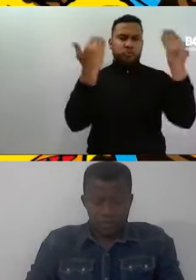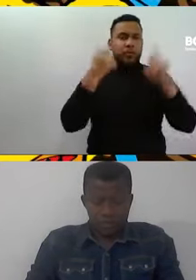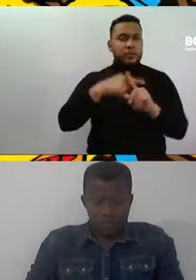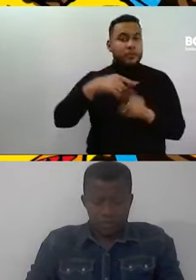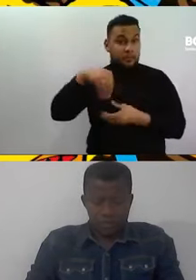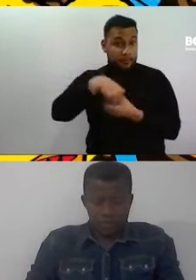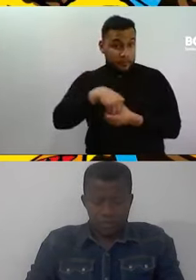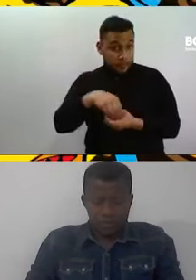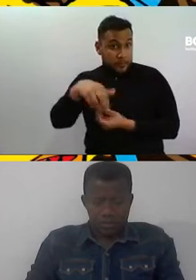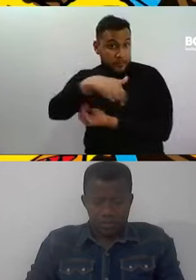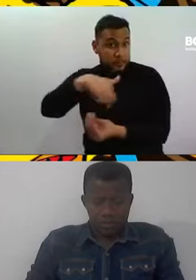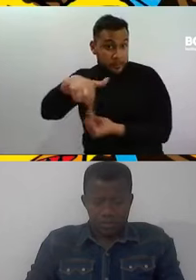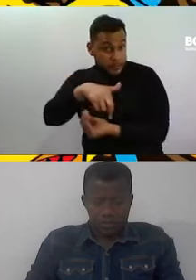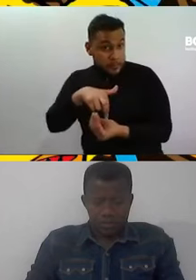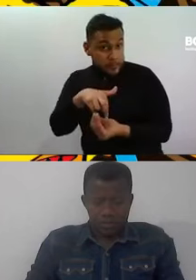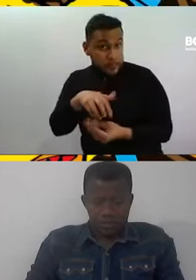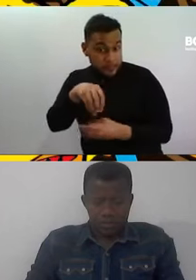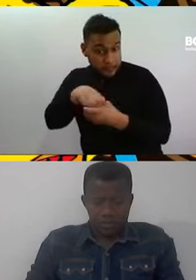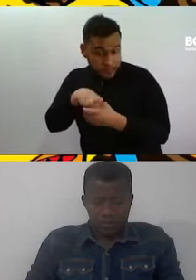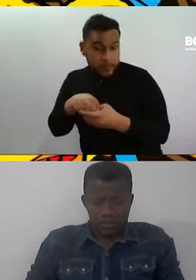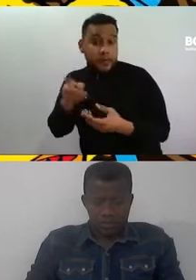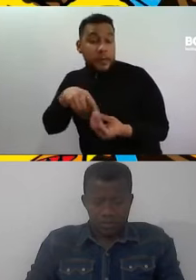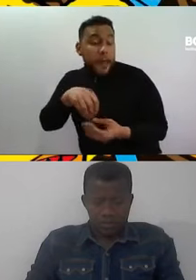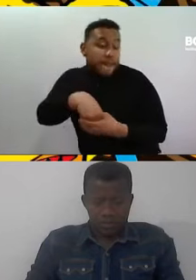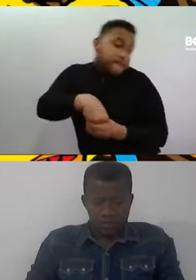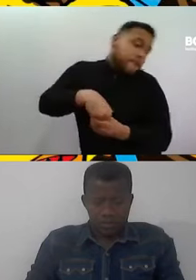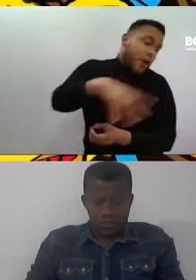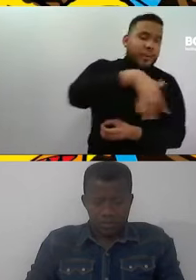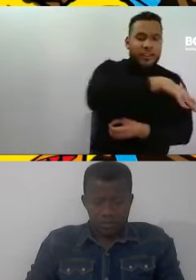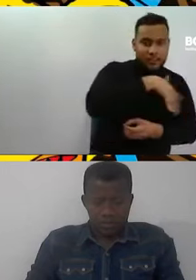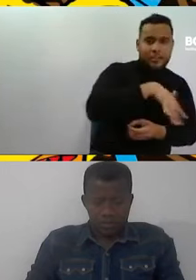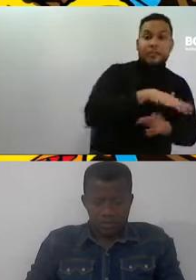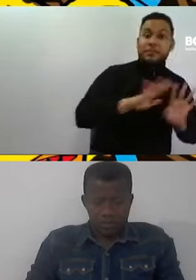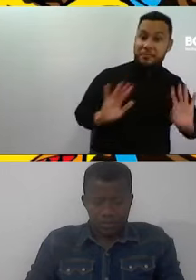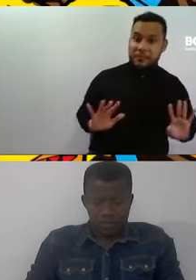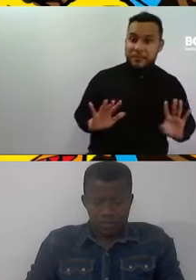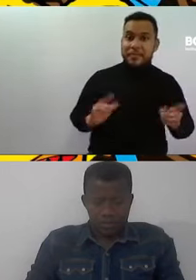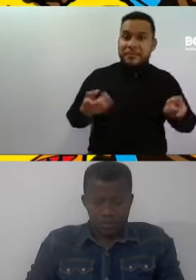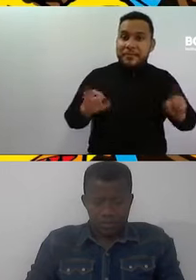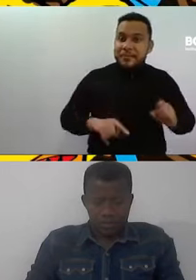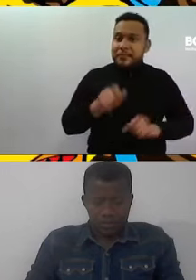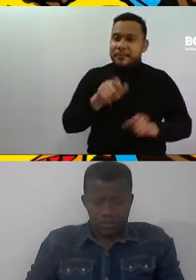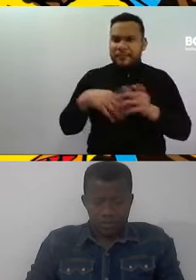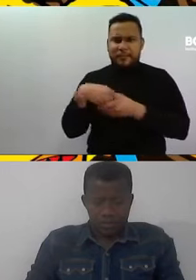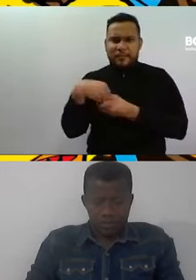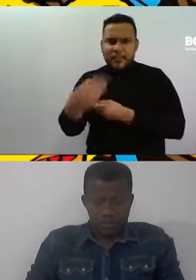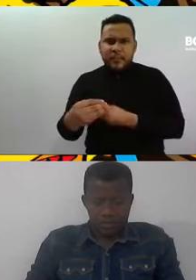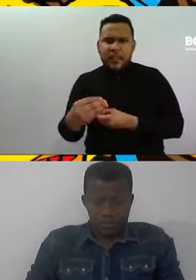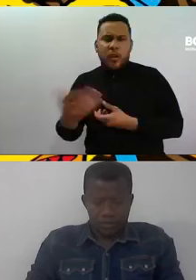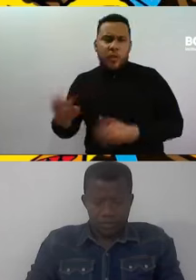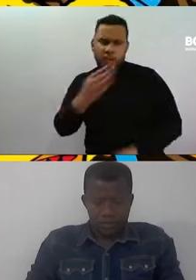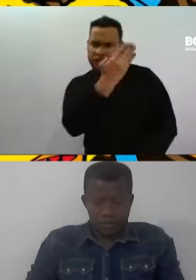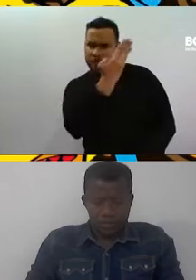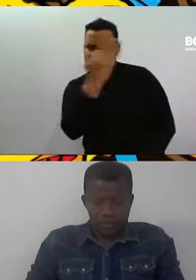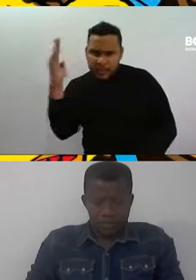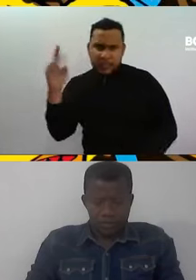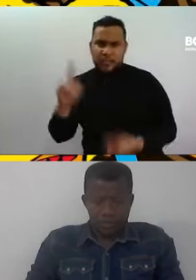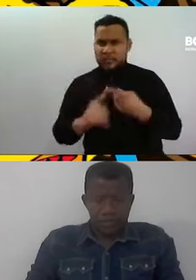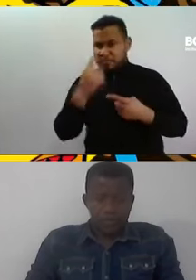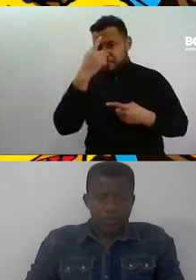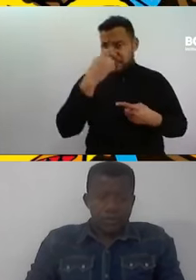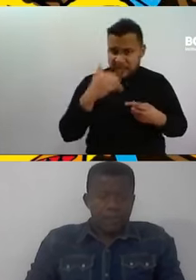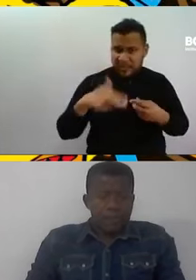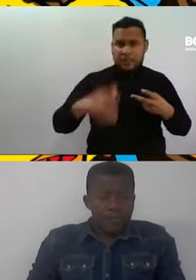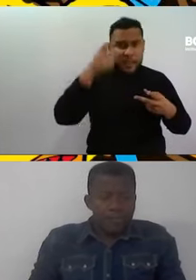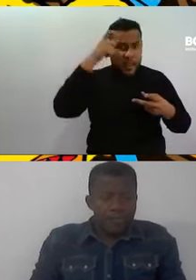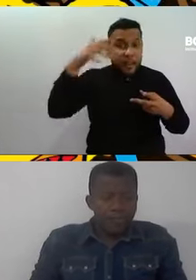Palenque, pero también fuera del territorio? Uriel hablaba también de esa salida a Barranquilla, Santa Marta y